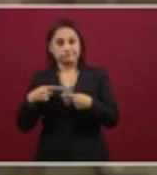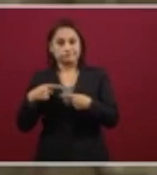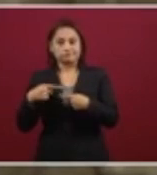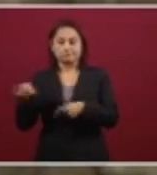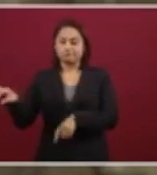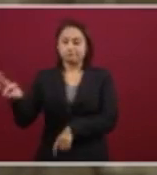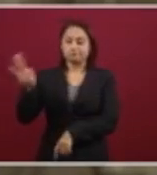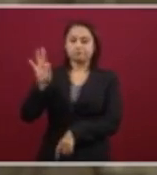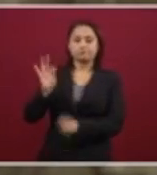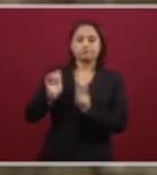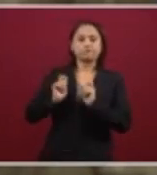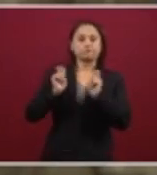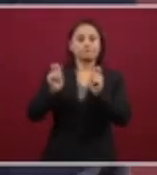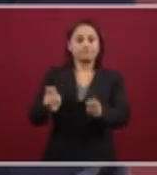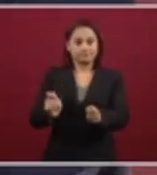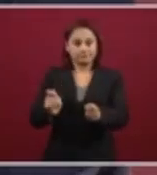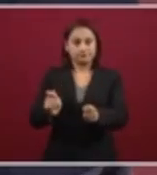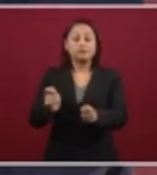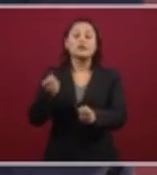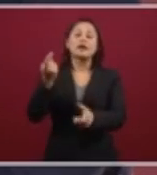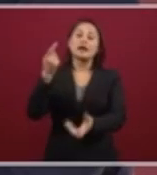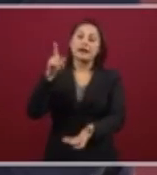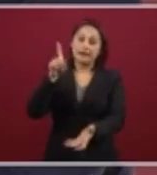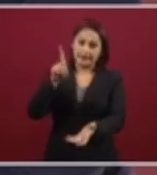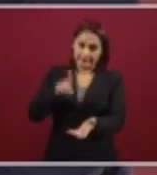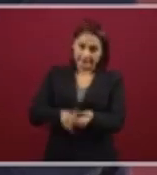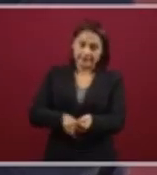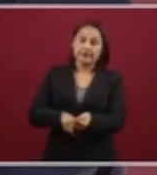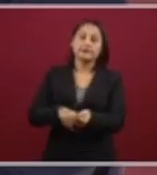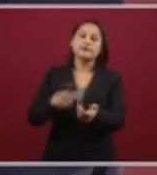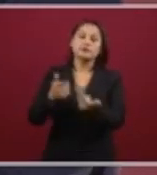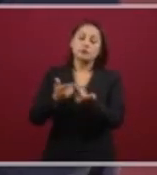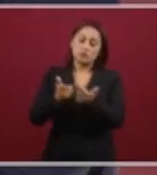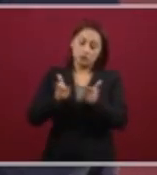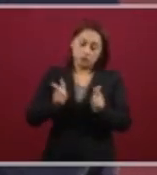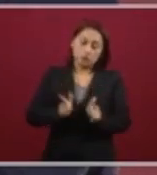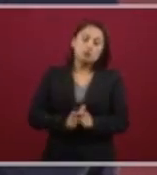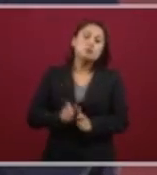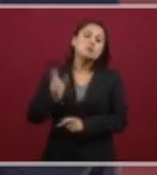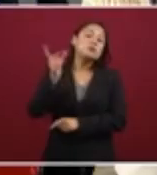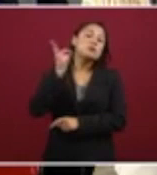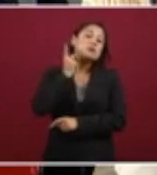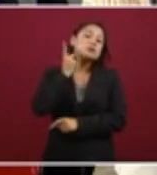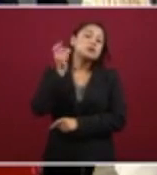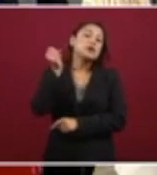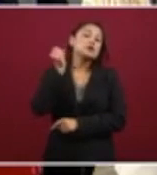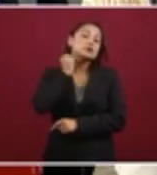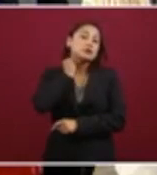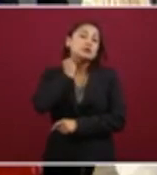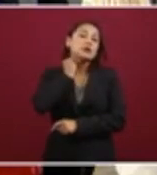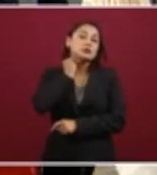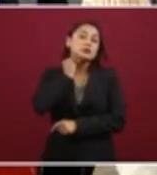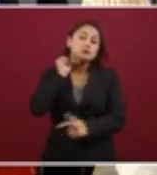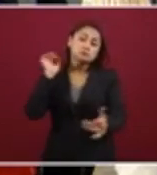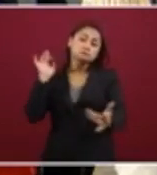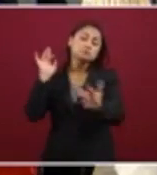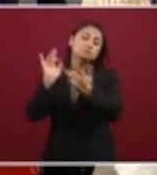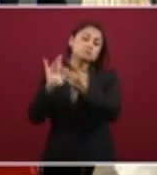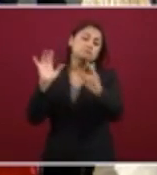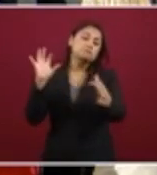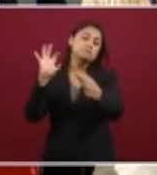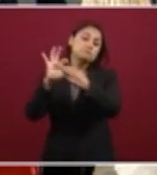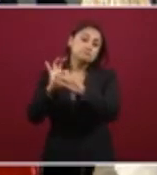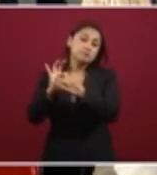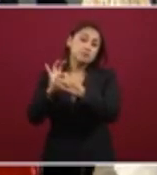diputados y senadores en los partidos, lo mismo que pasa con los sindicatos,